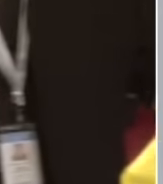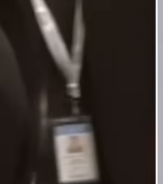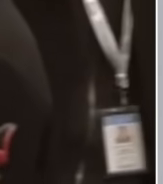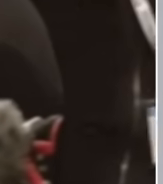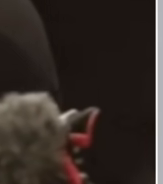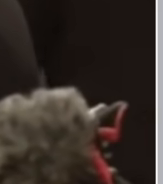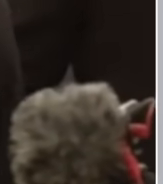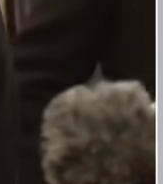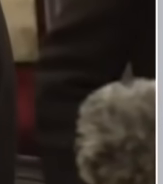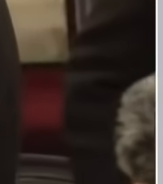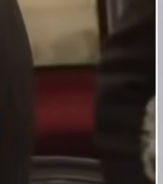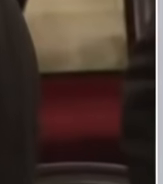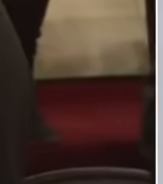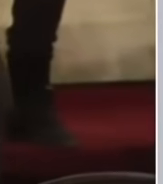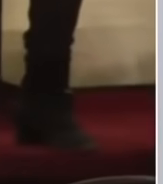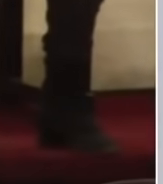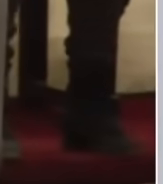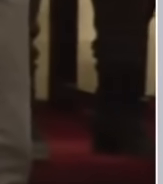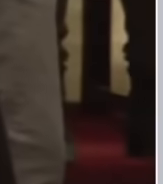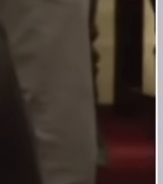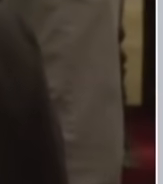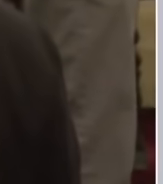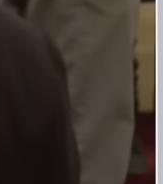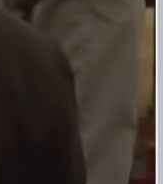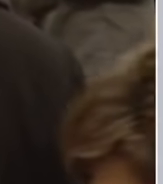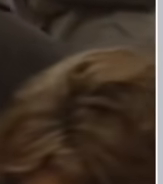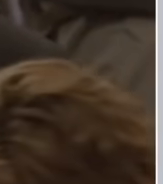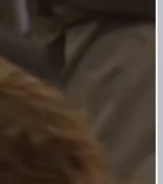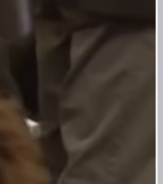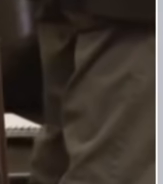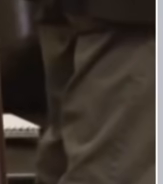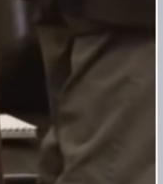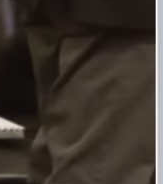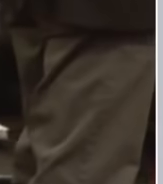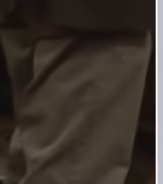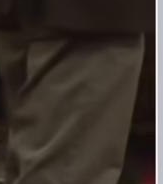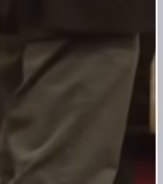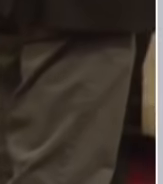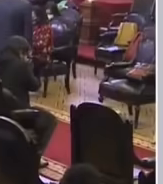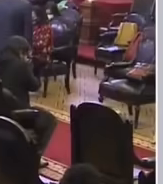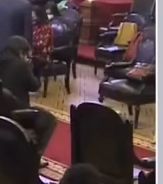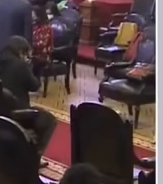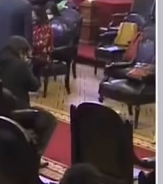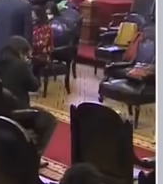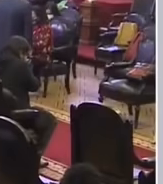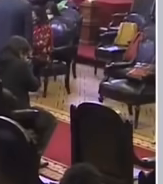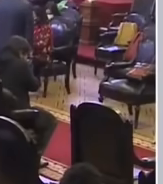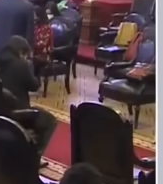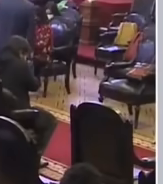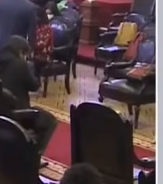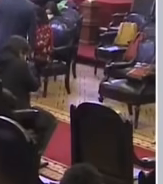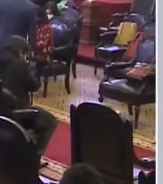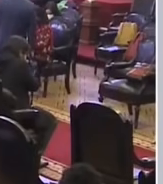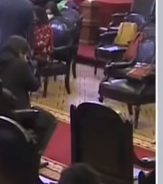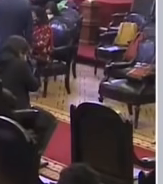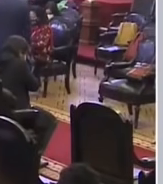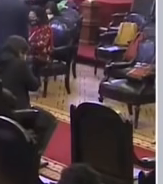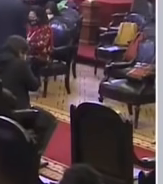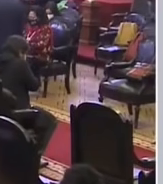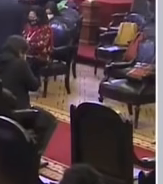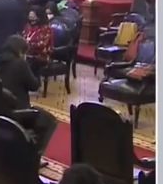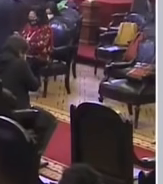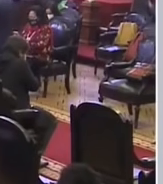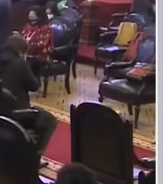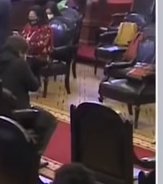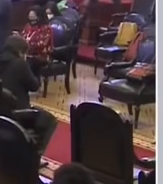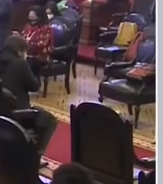redactar una propuesta de nueva constitución para Chile. Tomando ese punto, Marisol Peña, y también lo que han señalado otros constituyentes, se ha